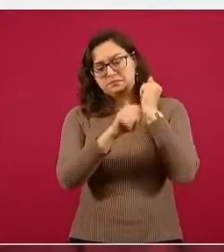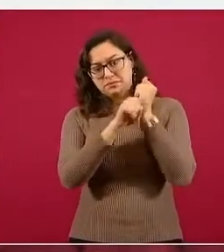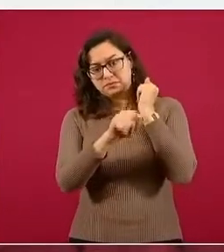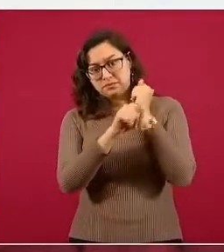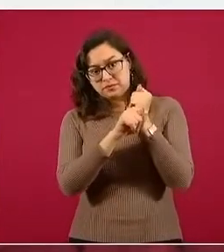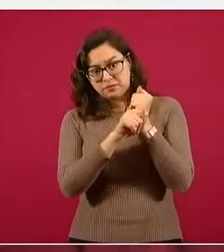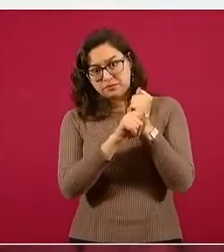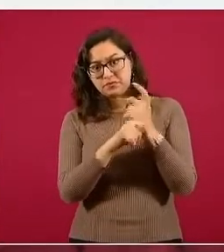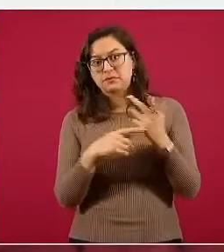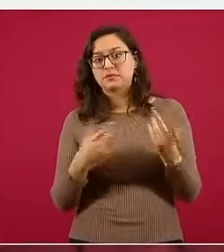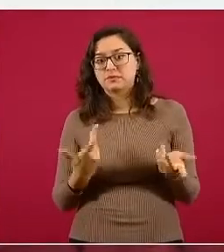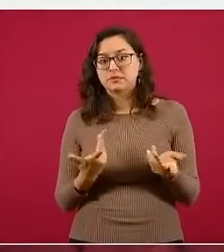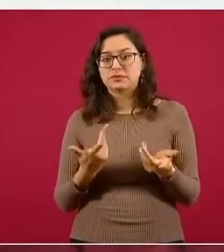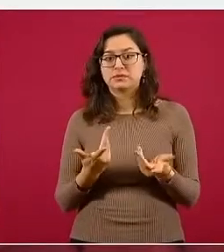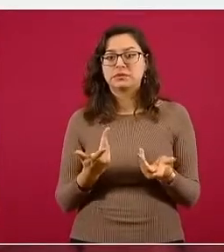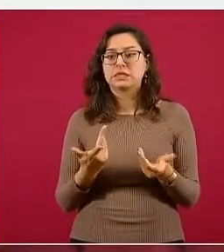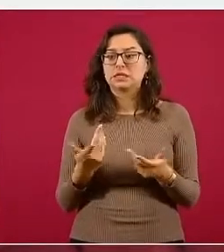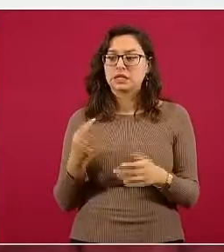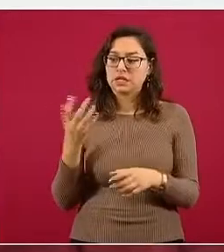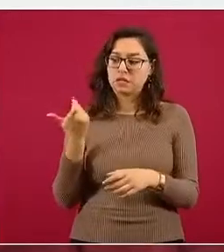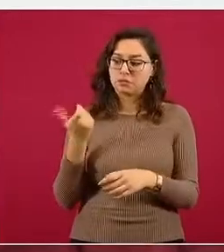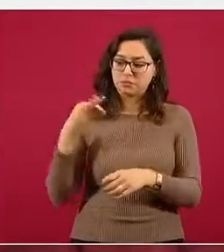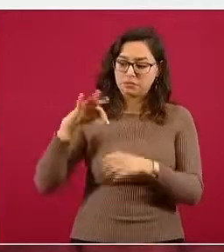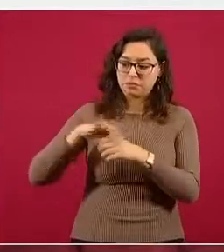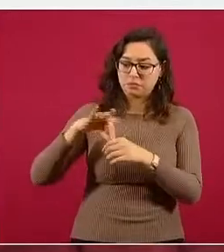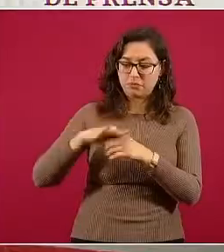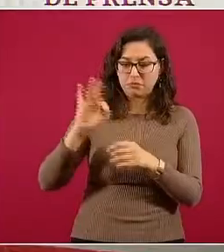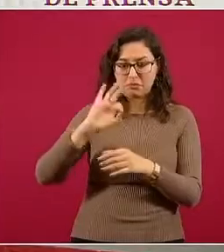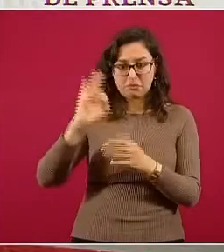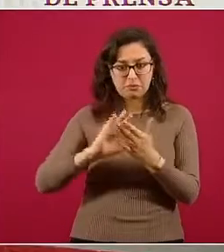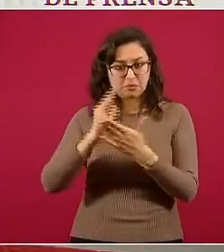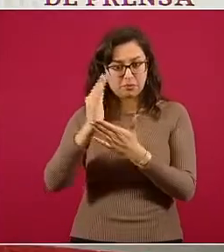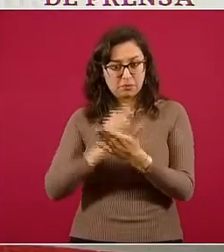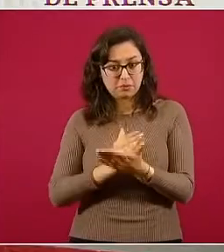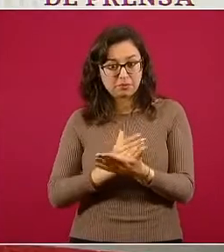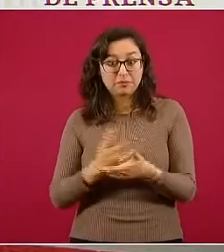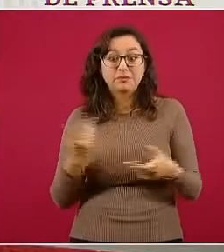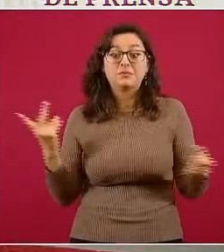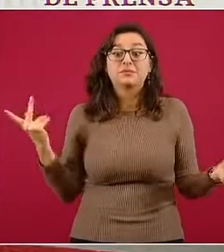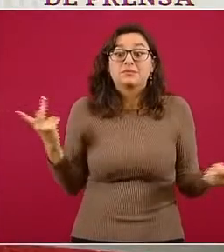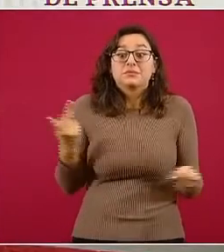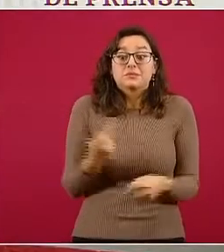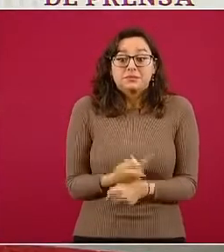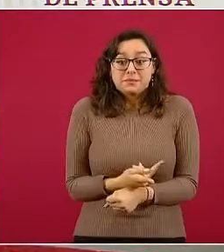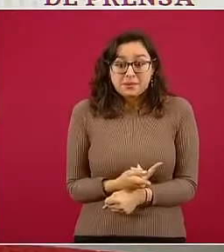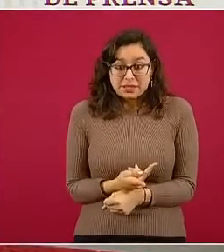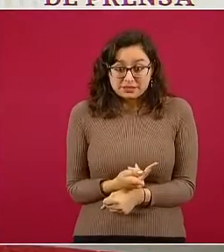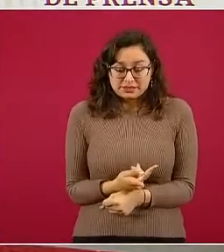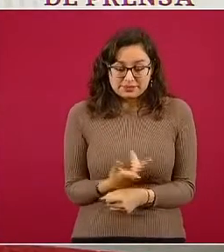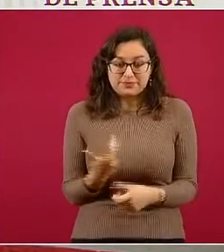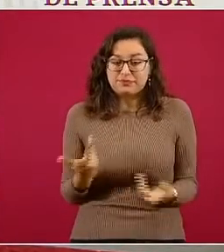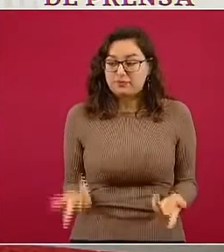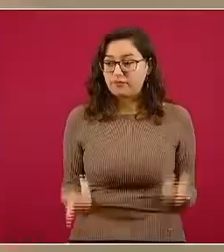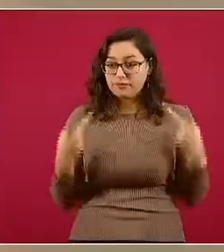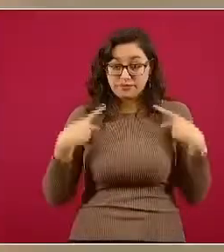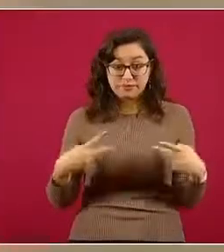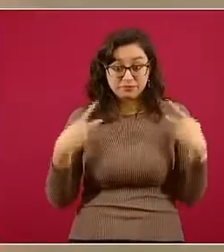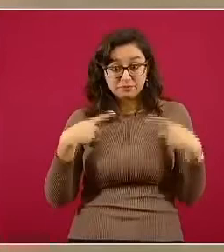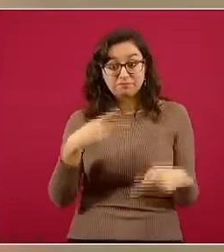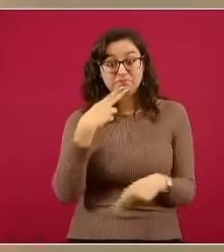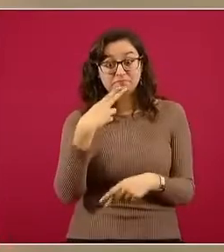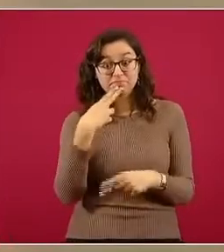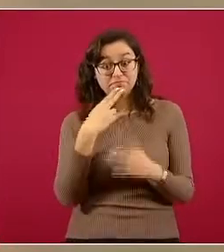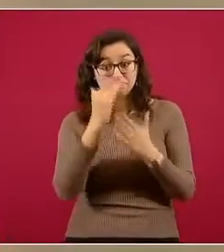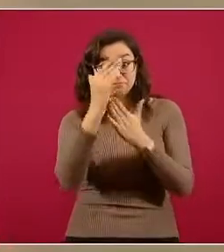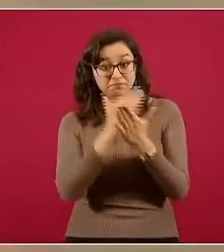el recaudo que recibe del pasaje. Ante una disminución tan importante del pasaje, la preocupación es que se redujera el número de autobuses